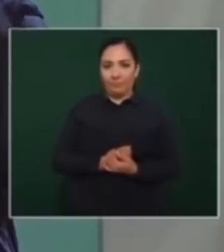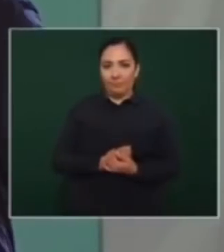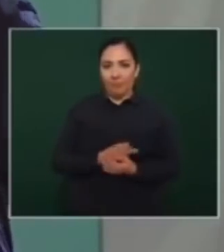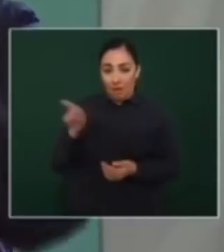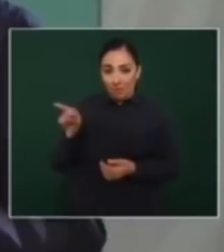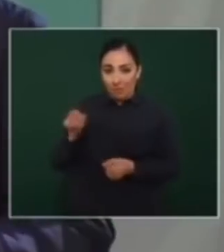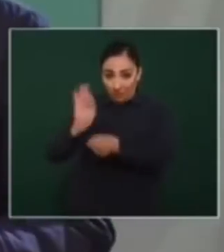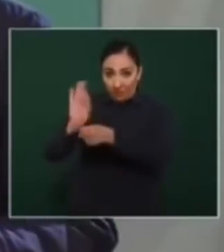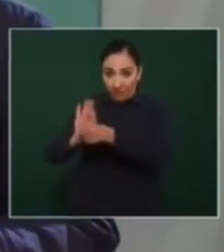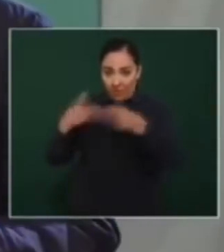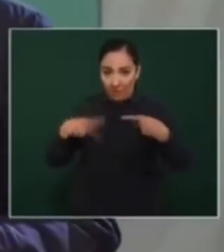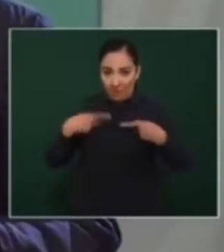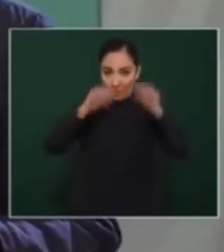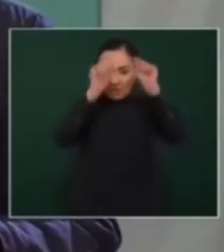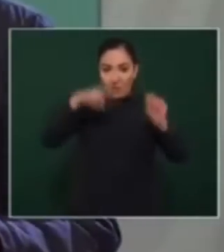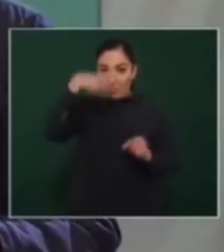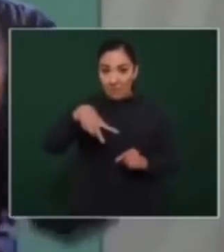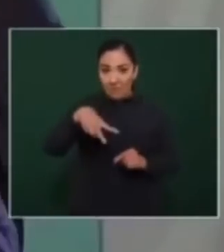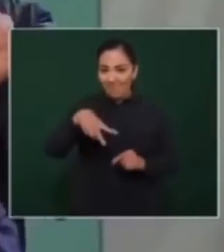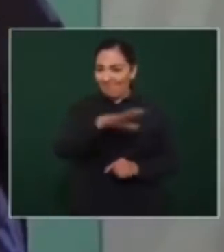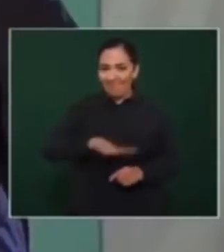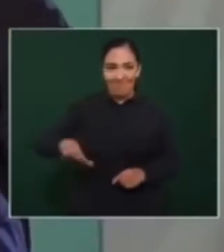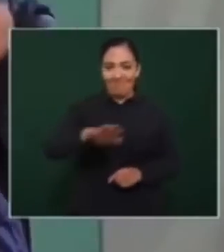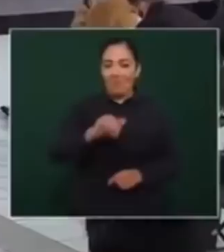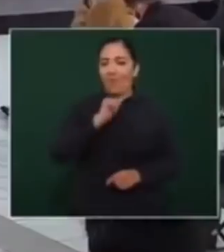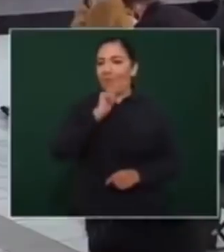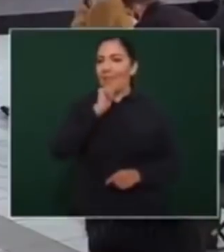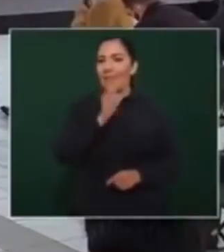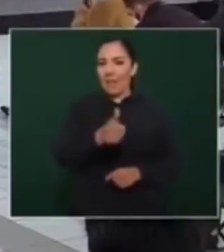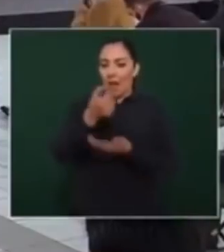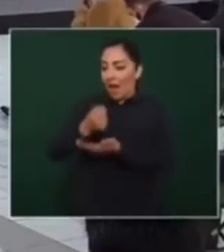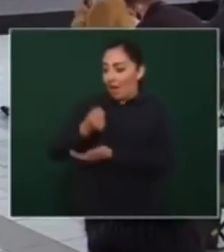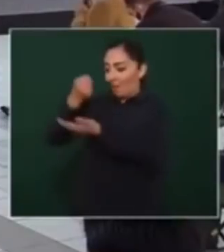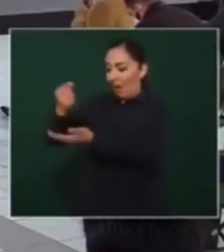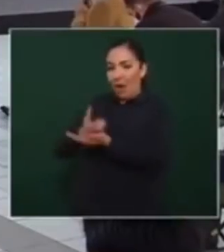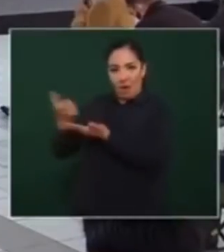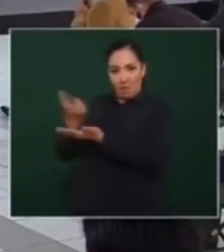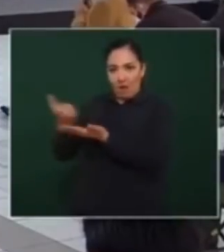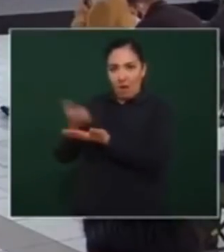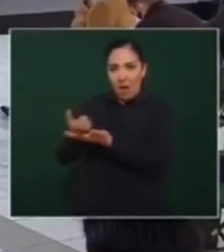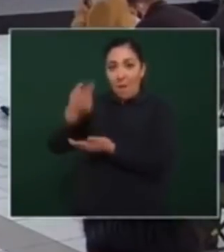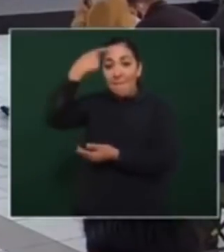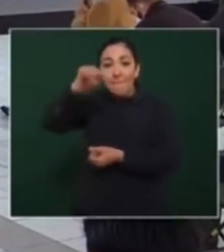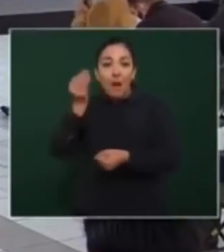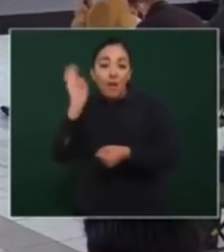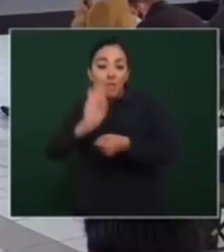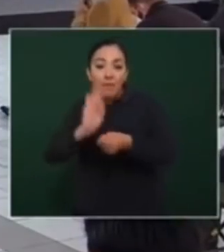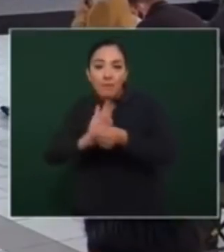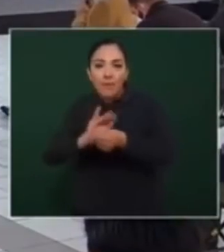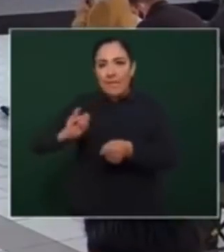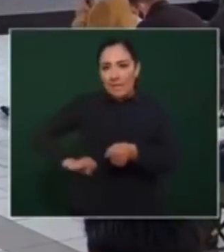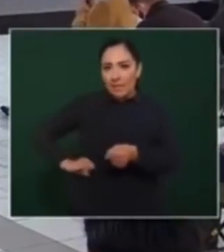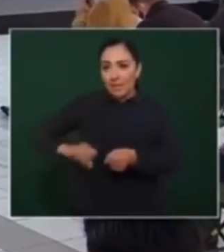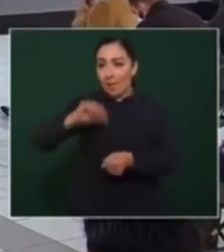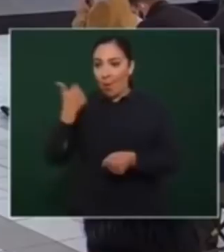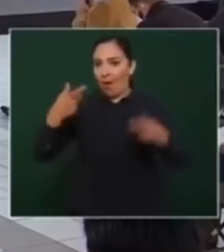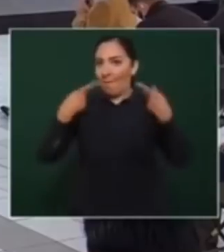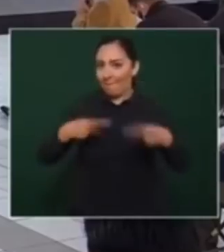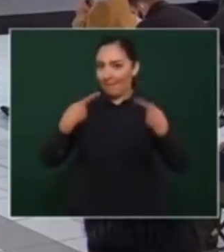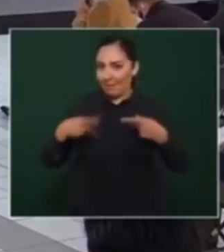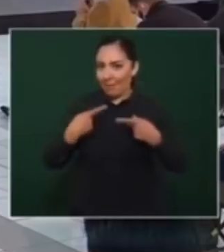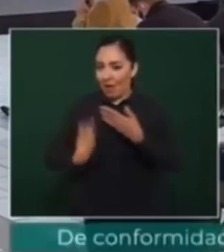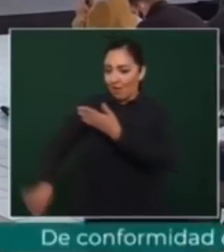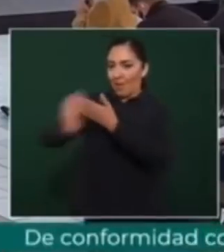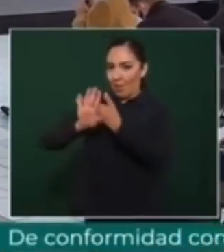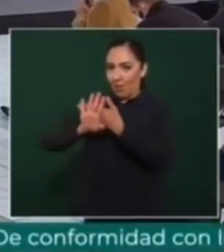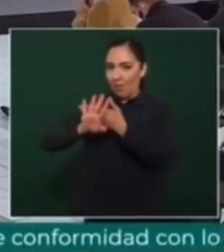defienden al pueblo? Les pagan todo ese dinero para defender intereses creados contrarios al